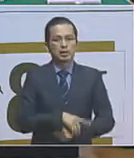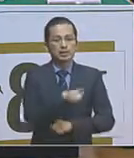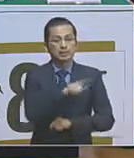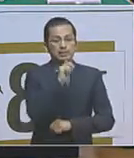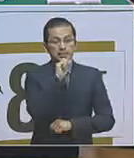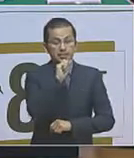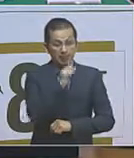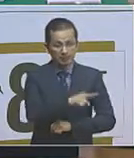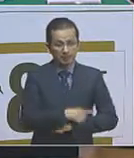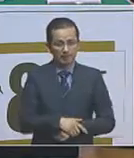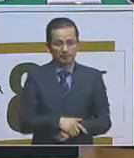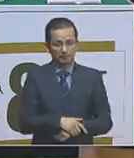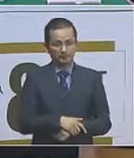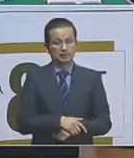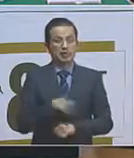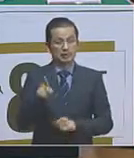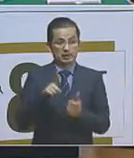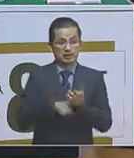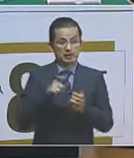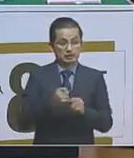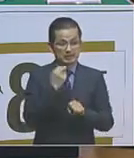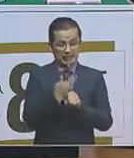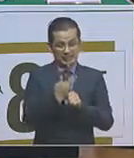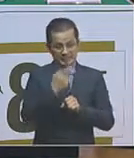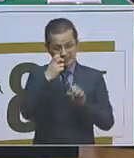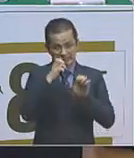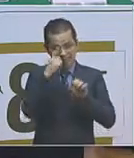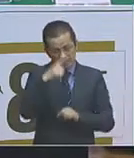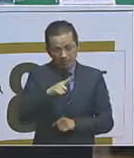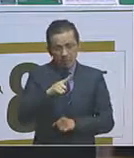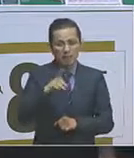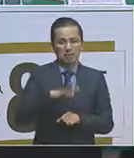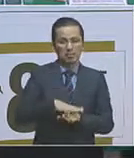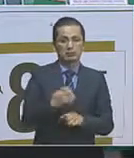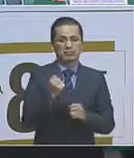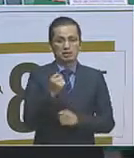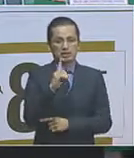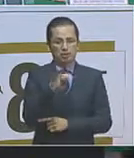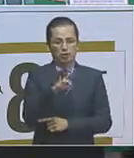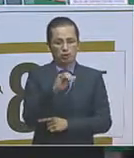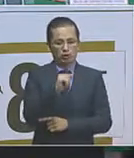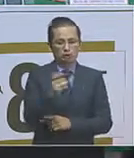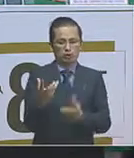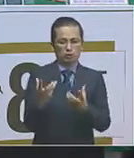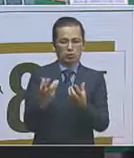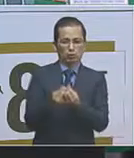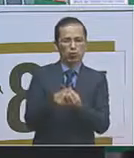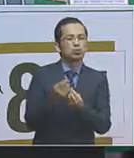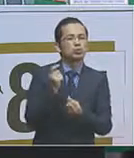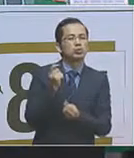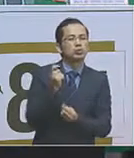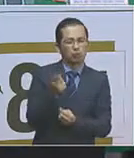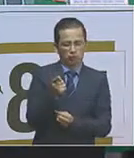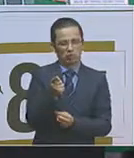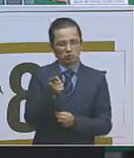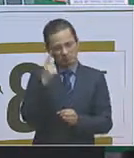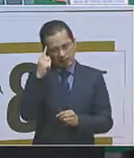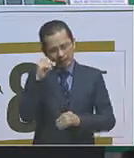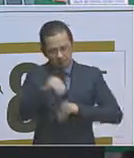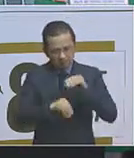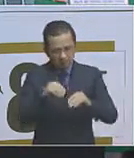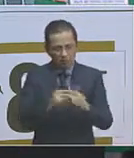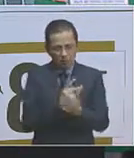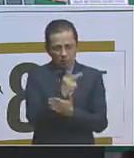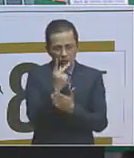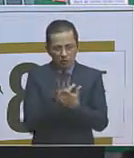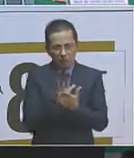en la secretaría para el fortalecimiento de la democracia trabaja junto con los miembros de esta elaboración de programas